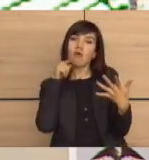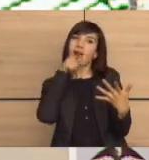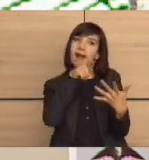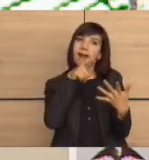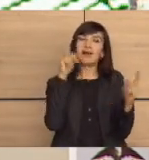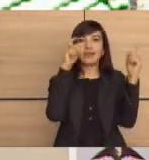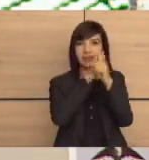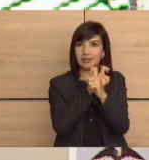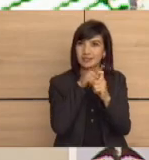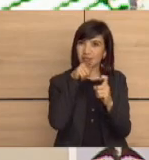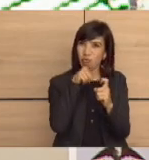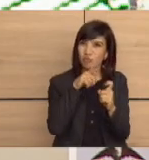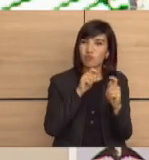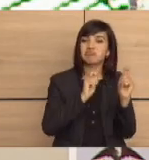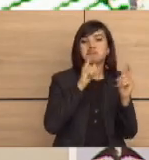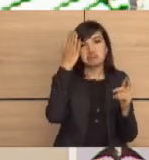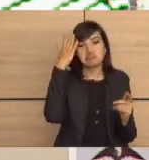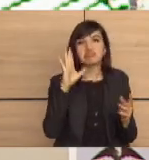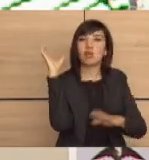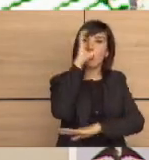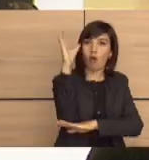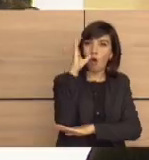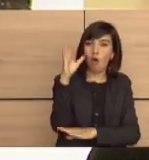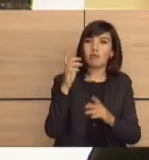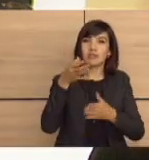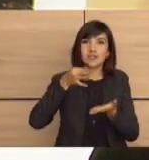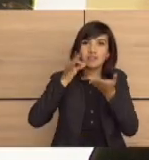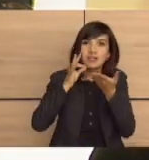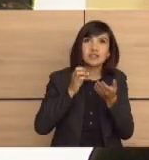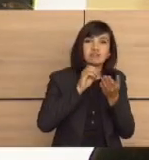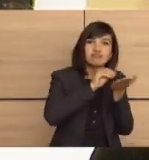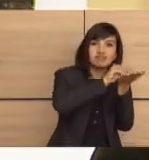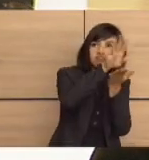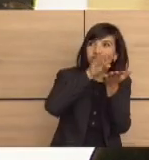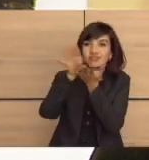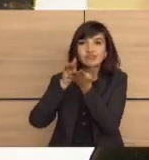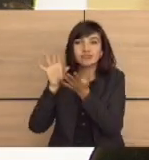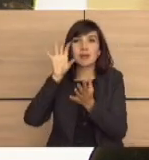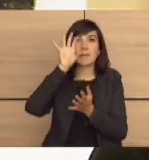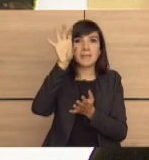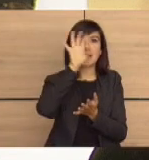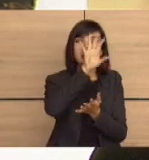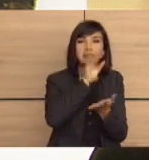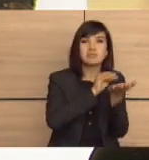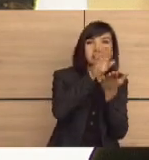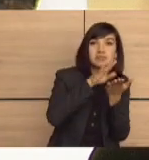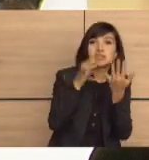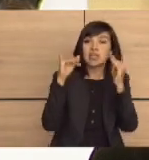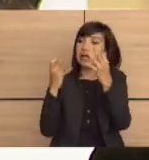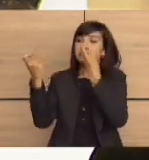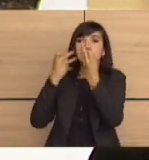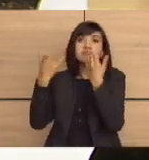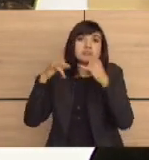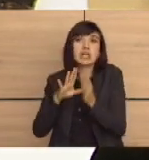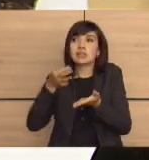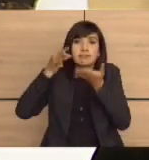lo que cambió. Por supuesto, exportamos más café, pero cuando nos quedamos en la explicación del café, simplemente de exportación, creo que perdimos